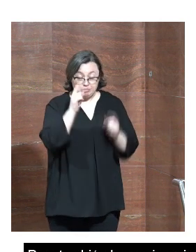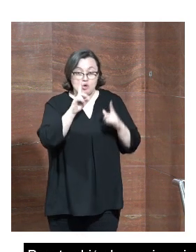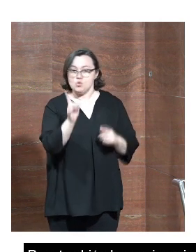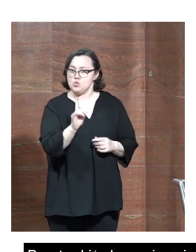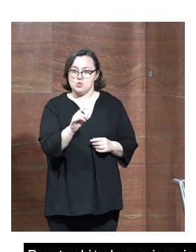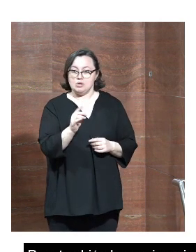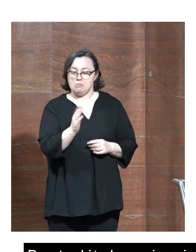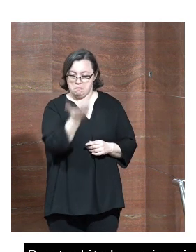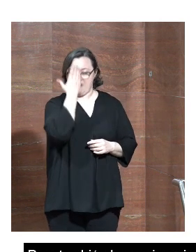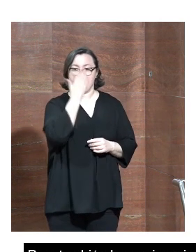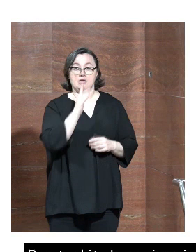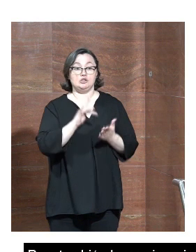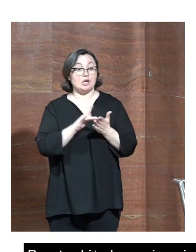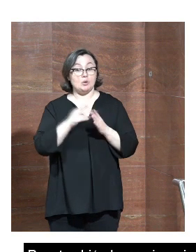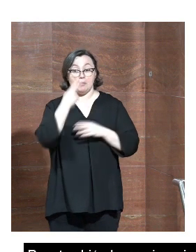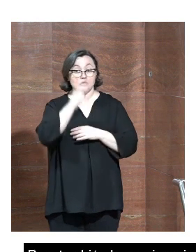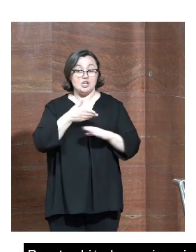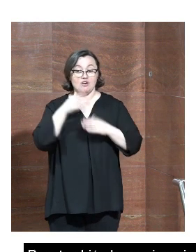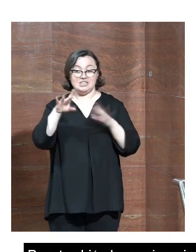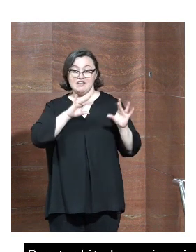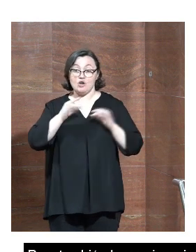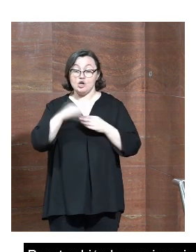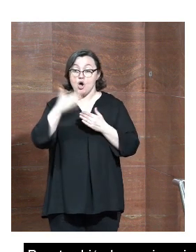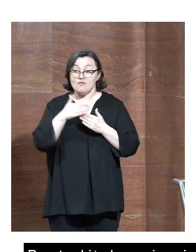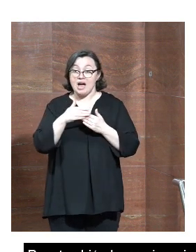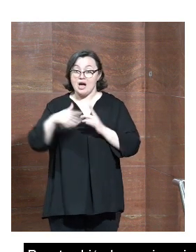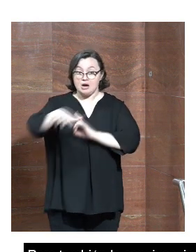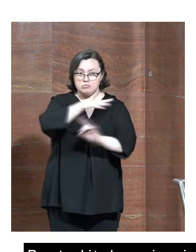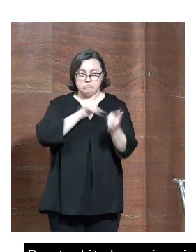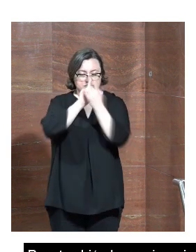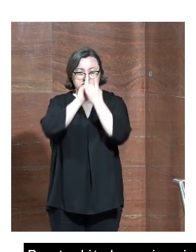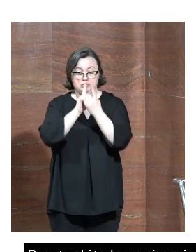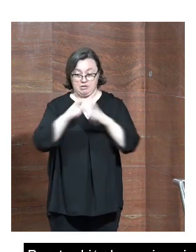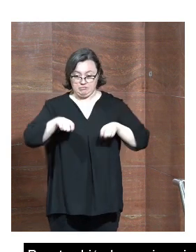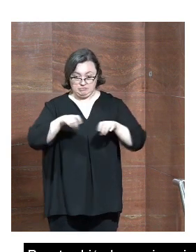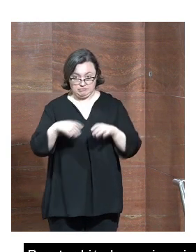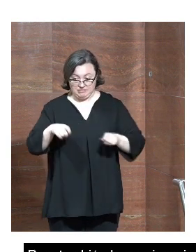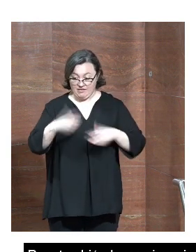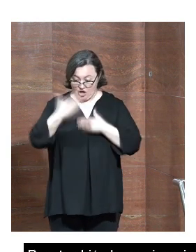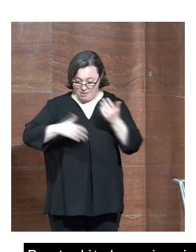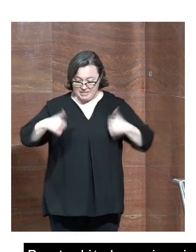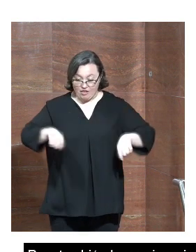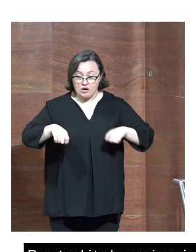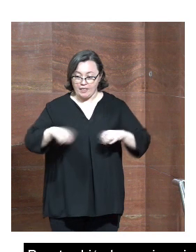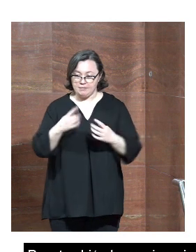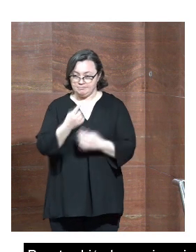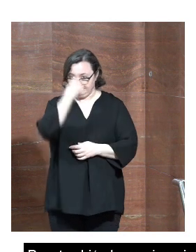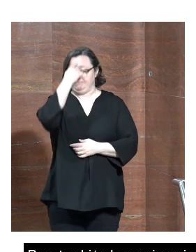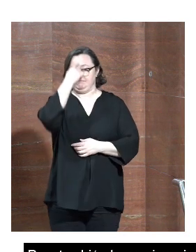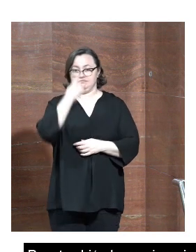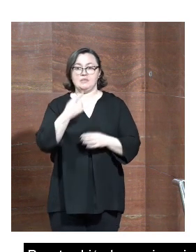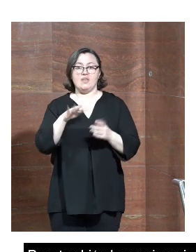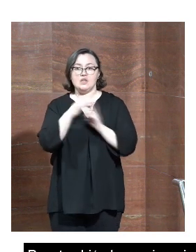cuando visitaste Tiflo Innova, Fernando, probablemente con la gente, a lo mejor si te cruzas conmigo, que tengo una limitación en la mano, a lo mejor no será